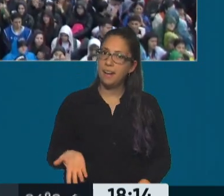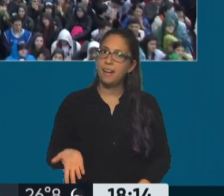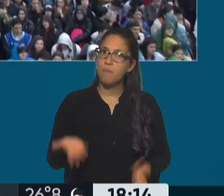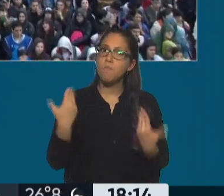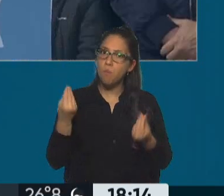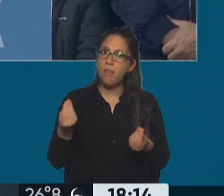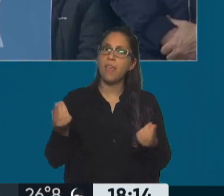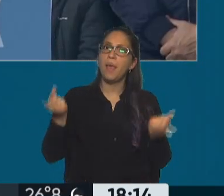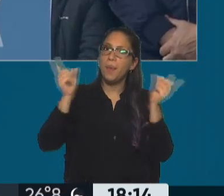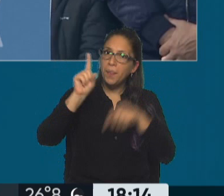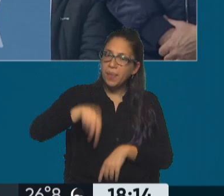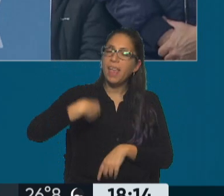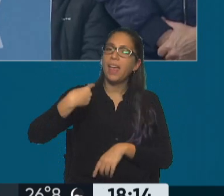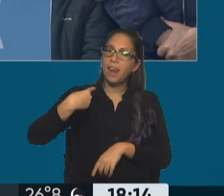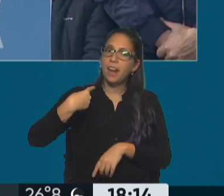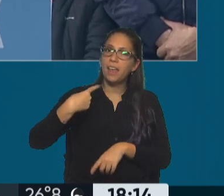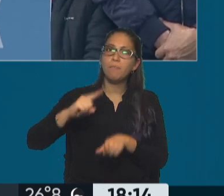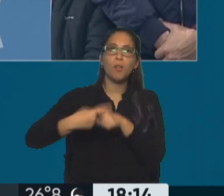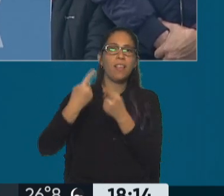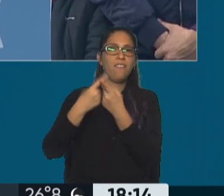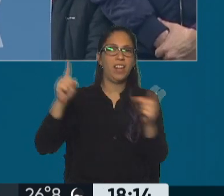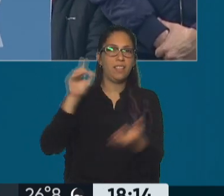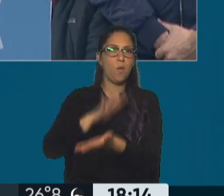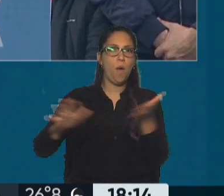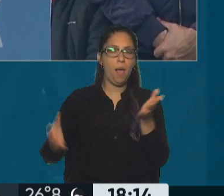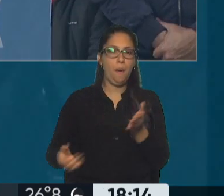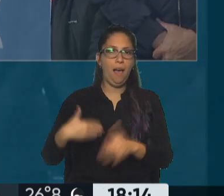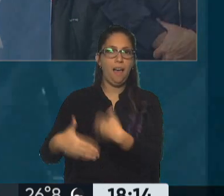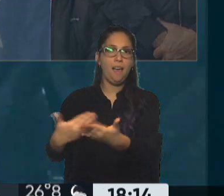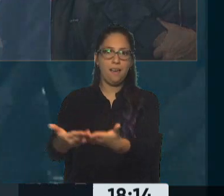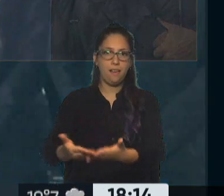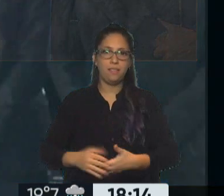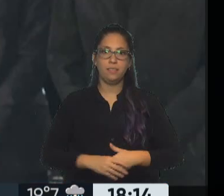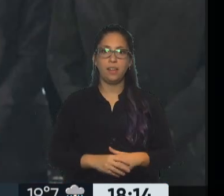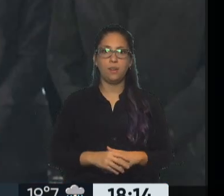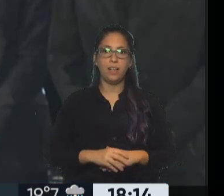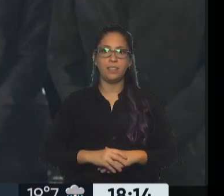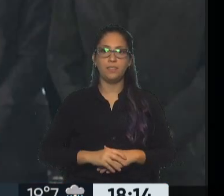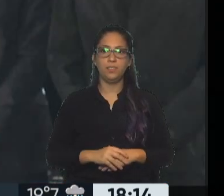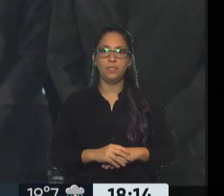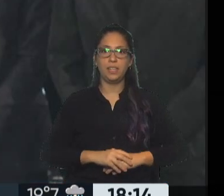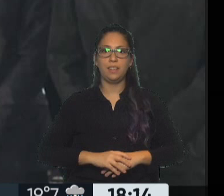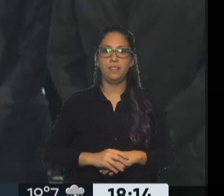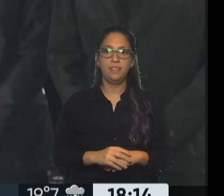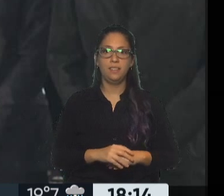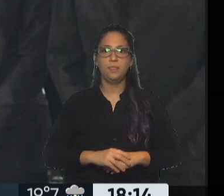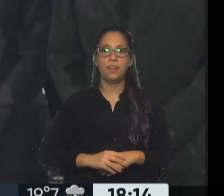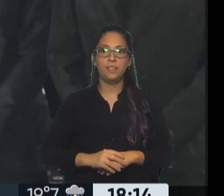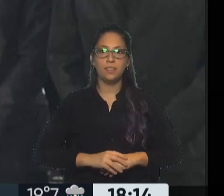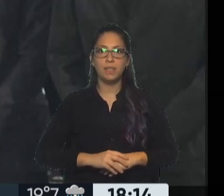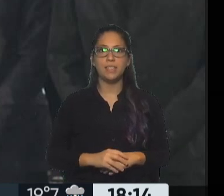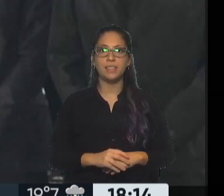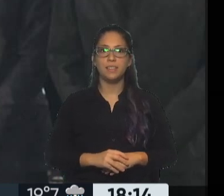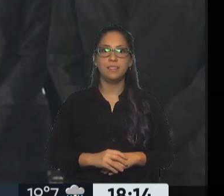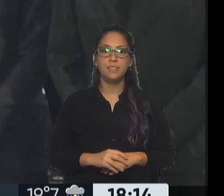iniciar una política diferente. Creo que el discurso fue impecable en todo sentido, y cuando uno habla de la Secretaría de